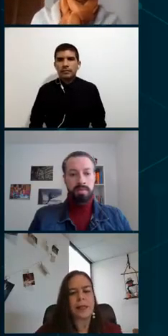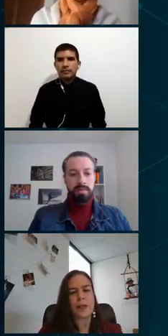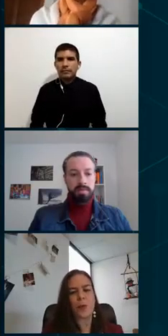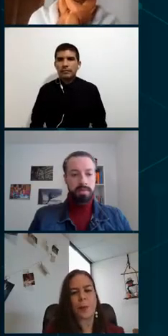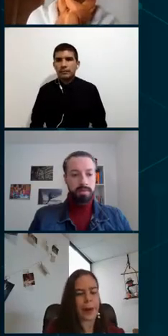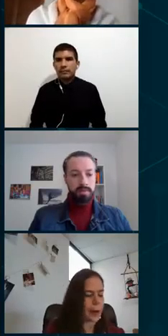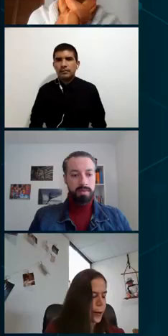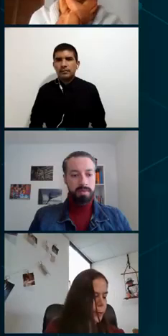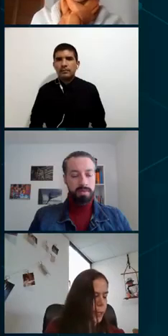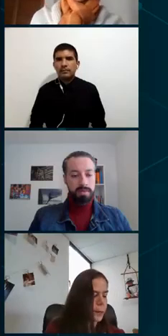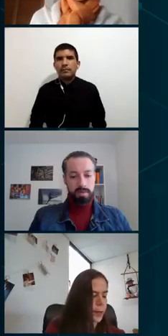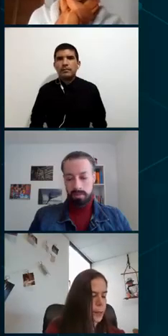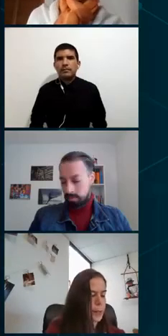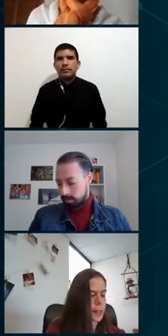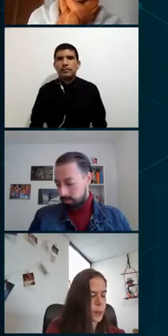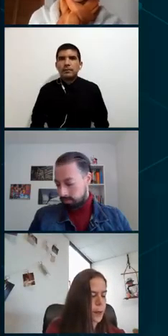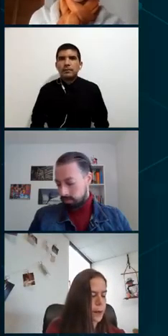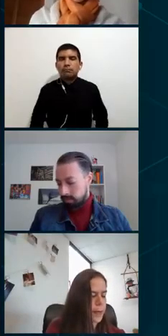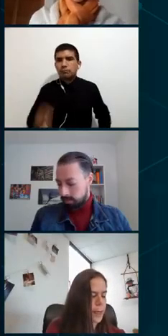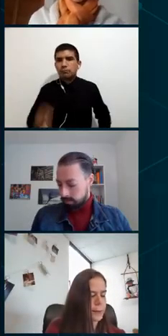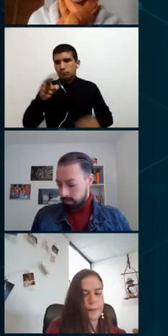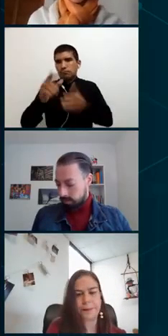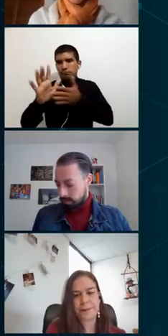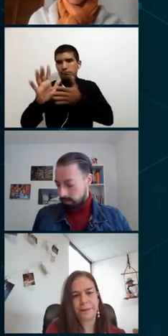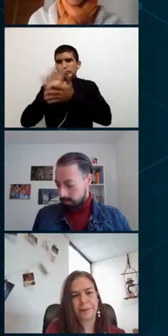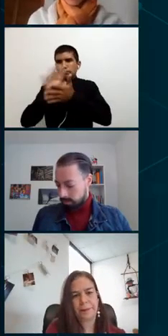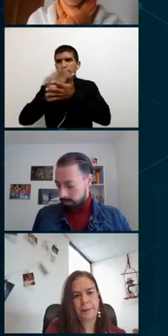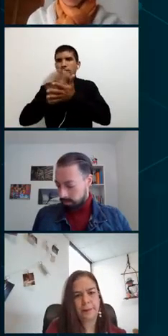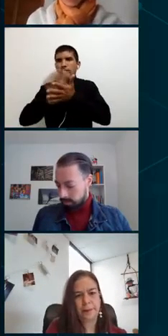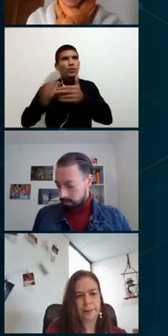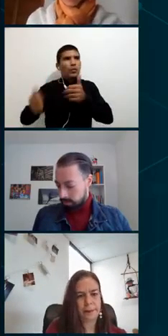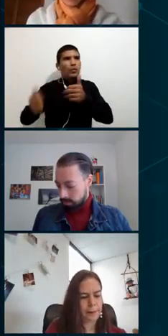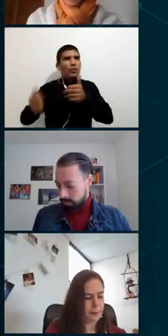Cuéntenos cuál es ese superhéroe, no tenemos respuestas todavía.